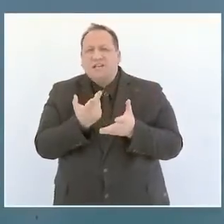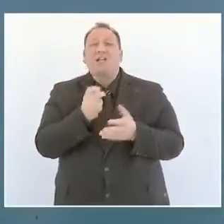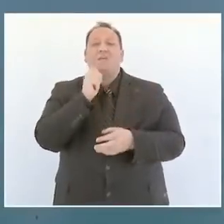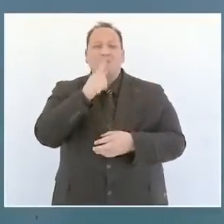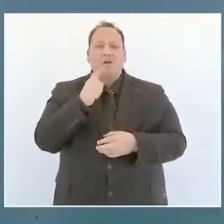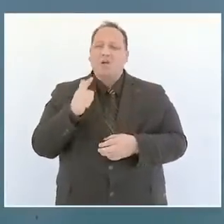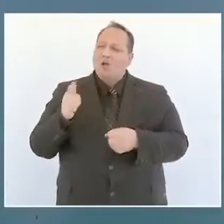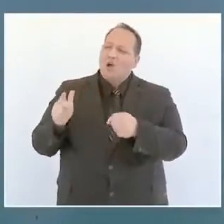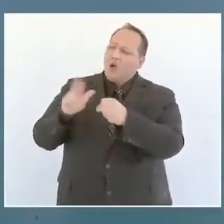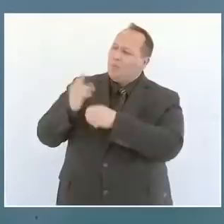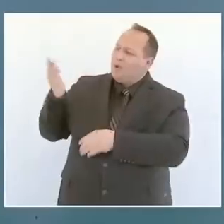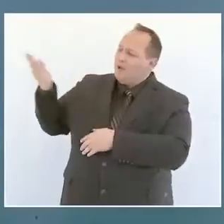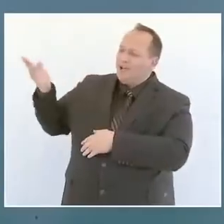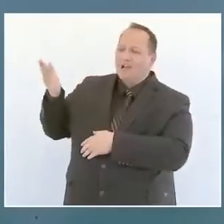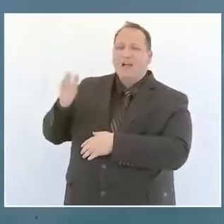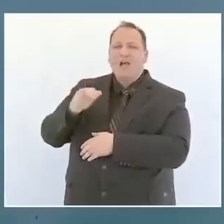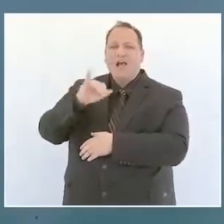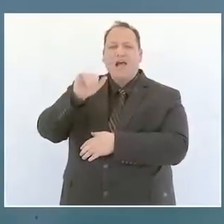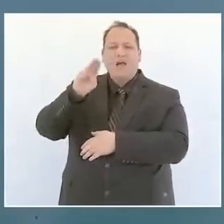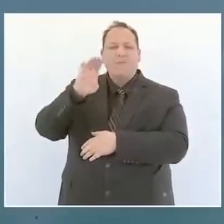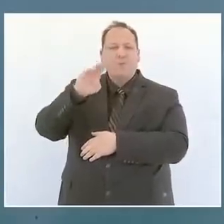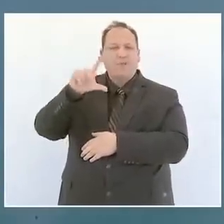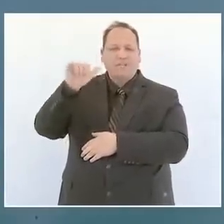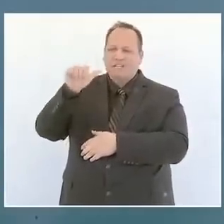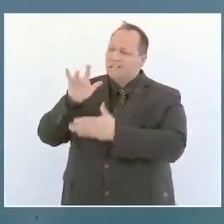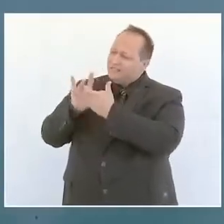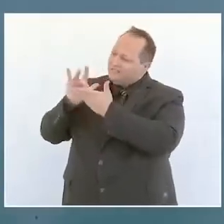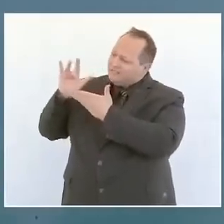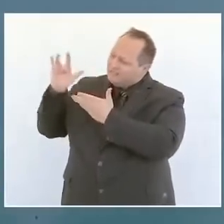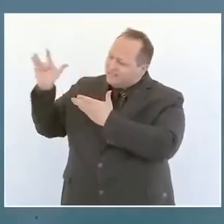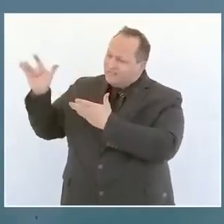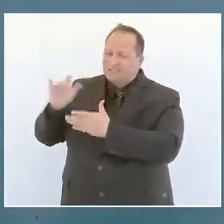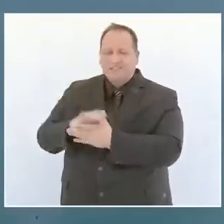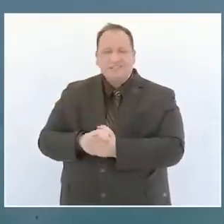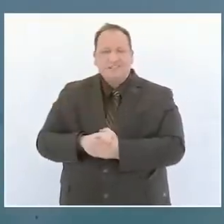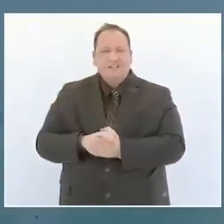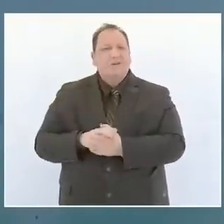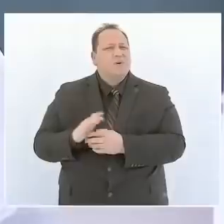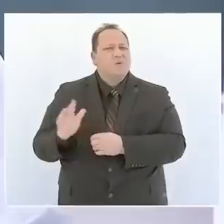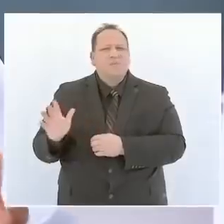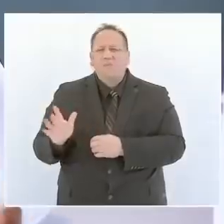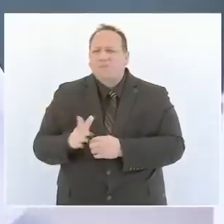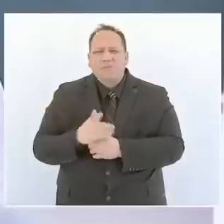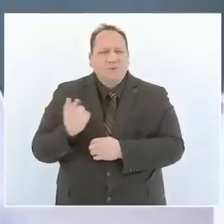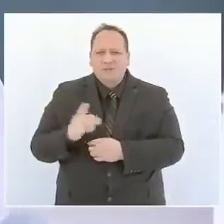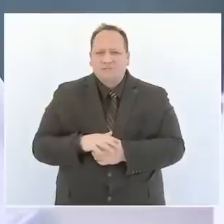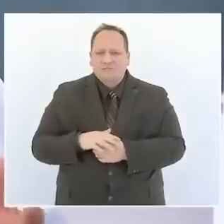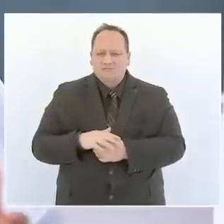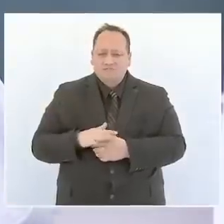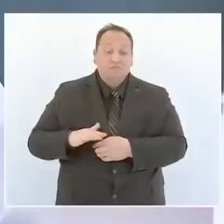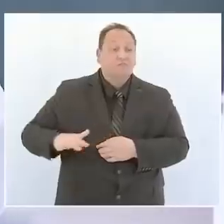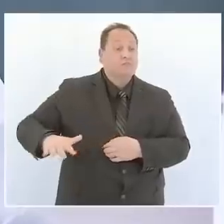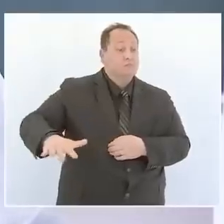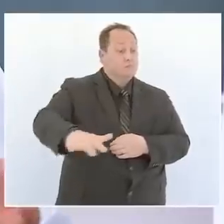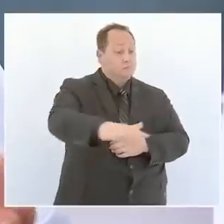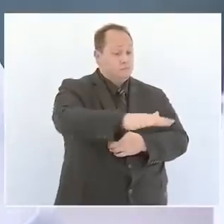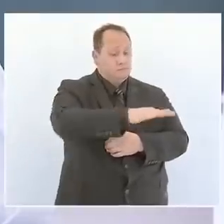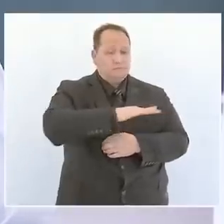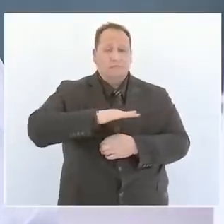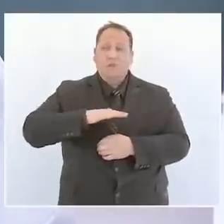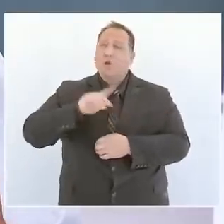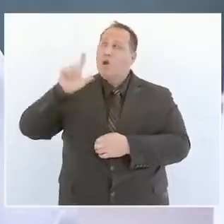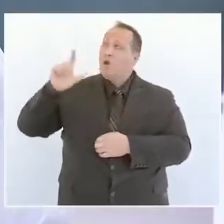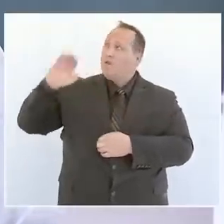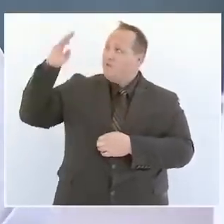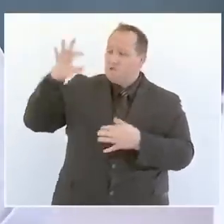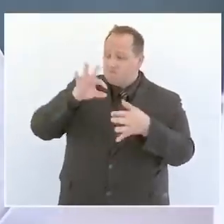al gobernador Jaime Bonilla por la manera en que se está trabajando con la